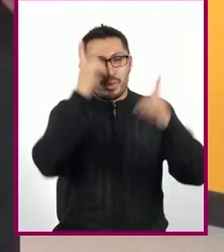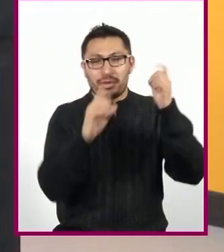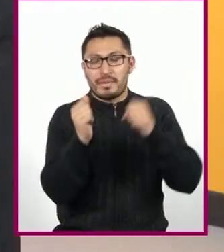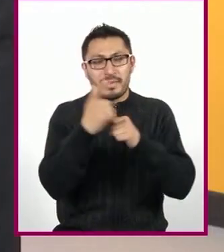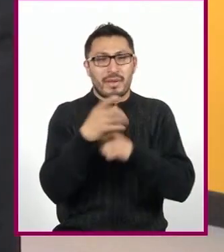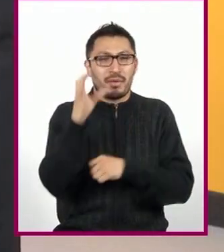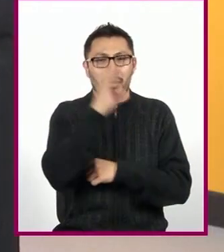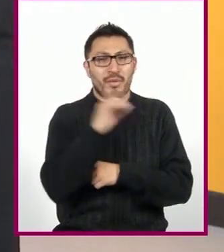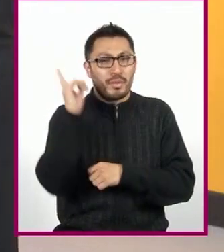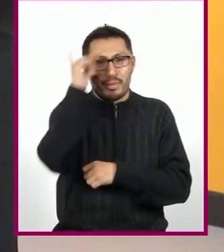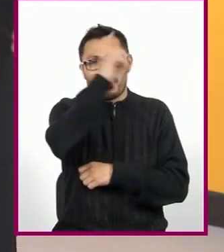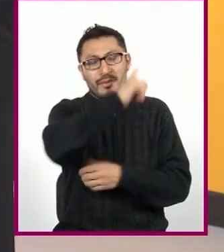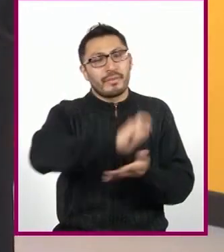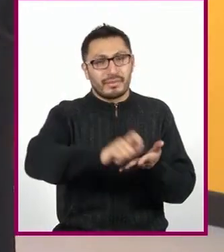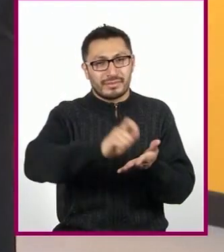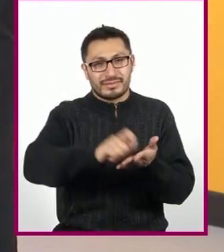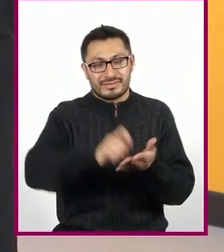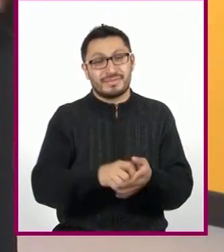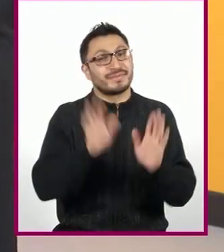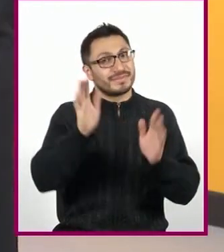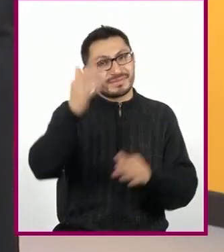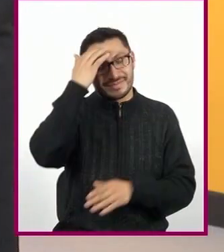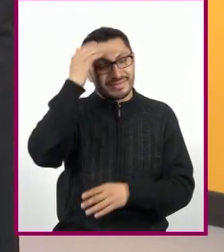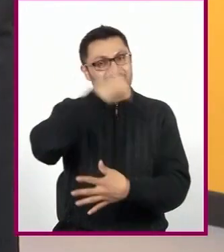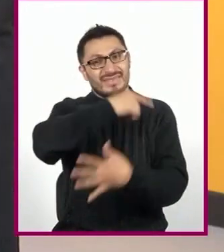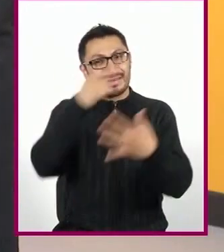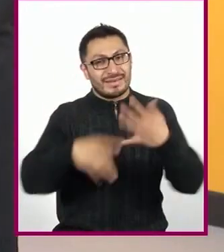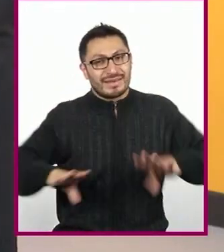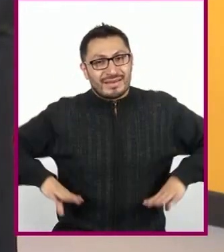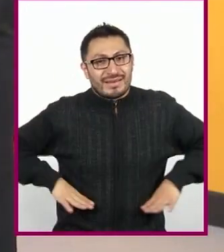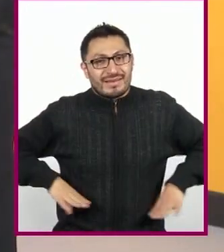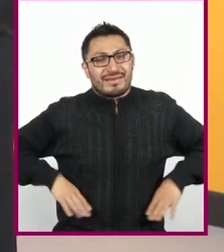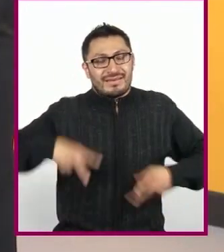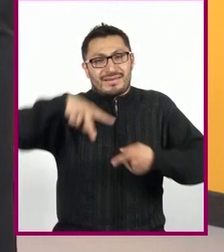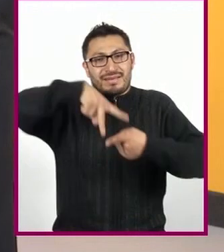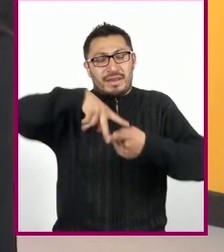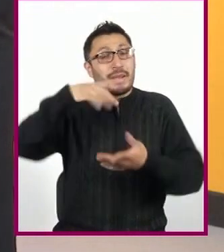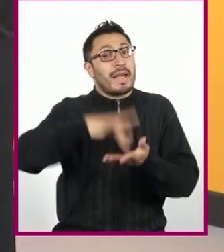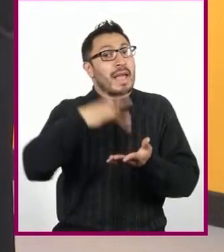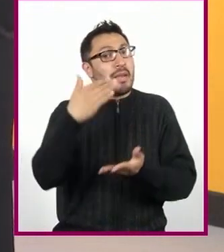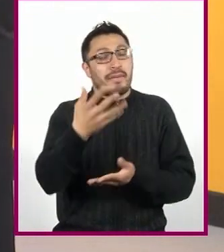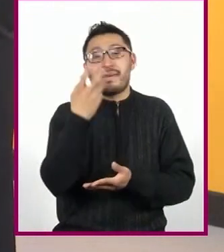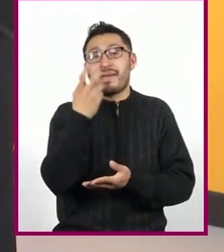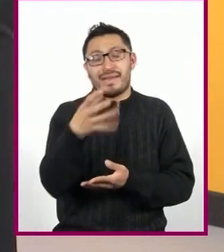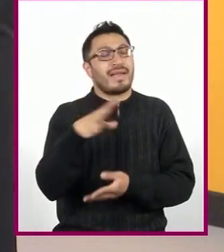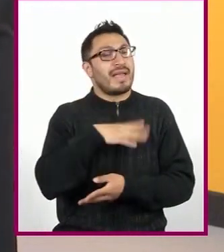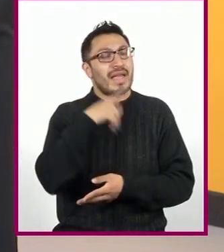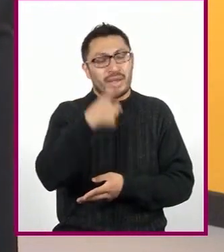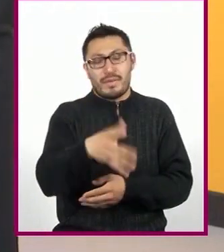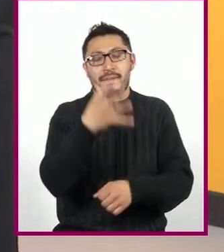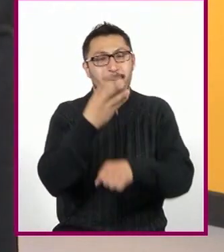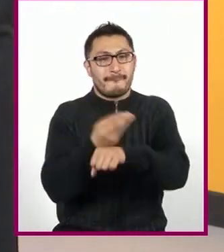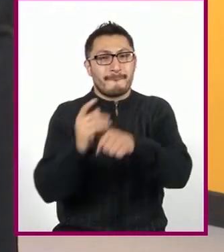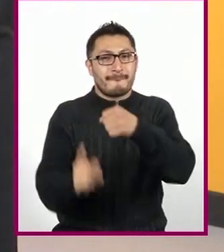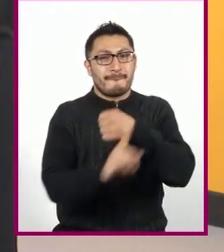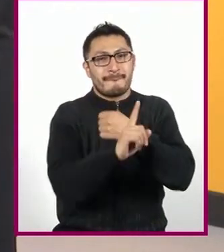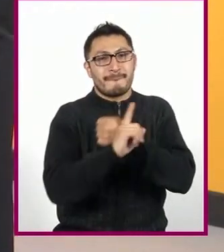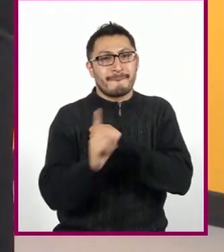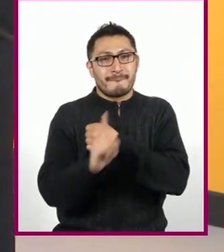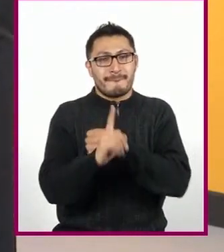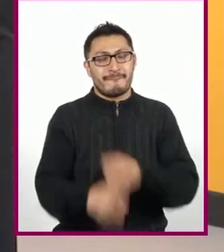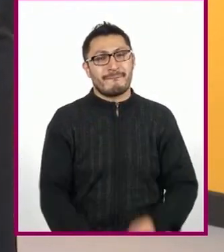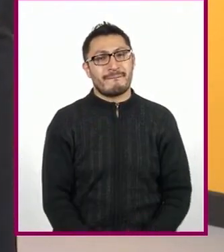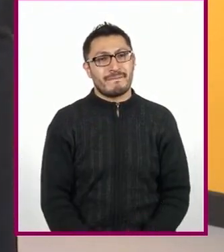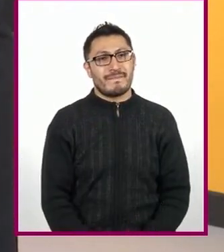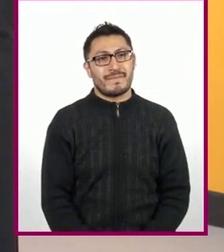inquietudes. Ya conocemos varias de las propiedades de los triángulos, incluso gracias a ellas ya fueron capaces de resolver varios problemas.